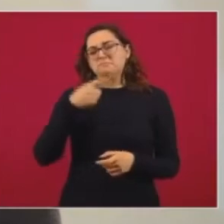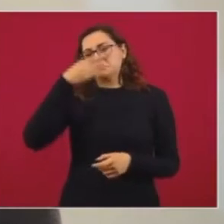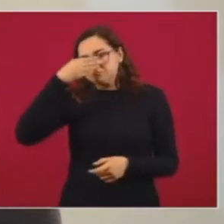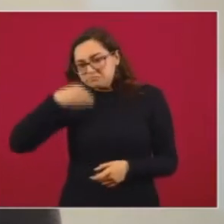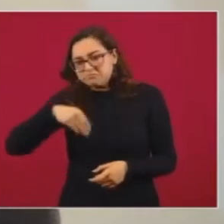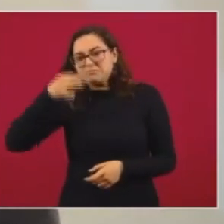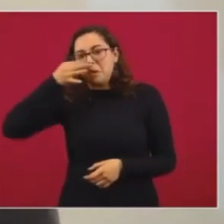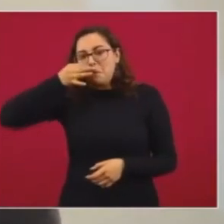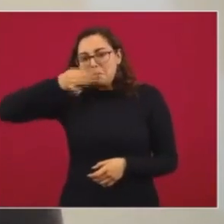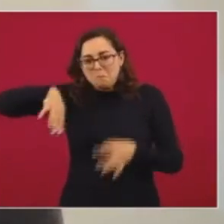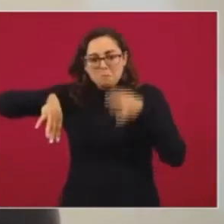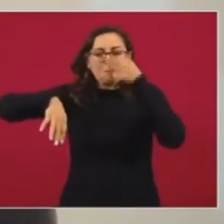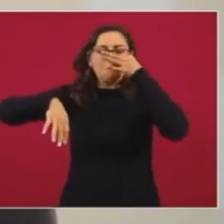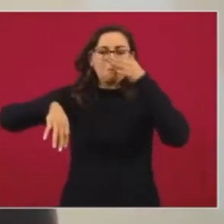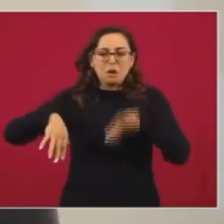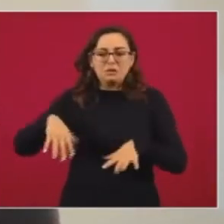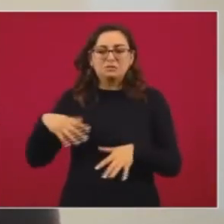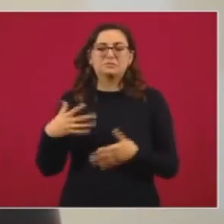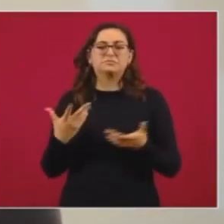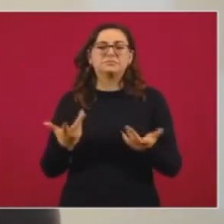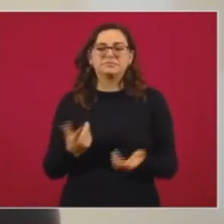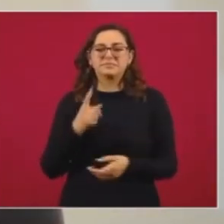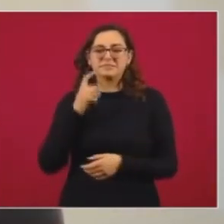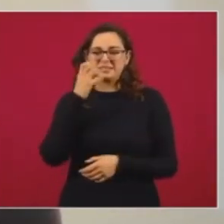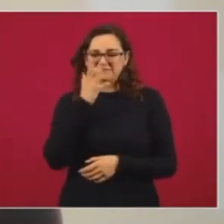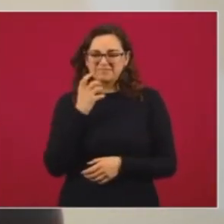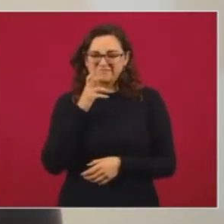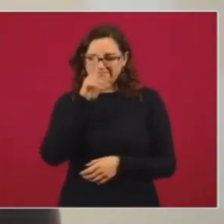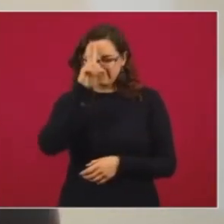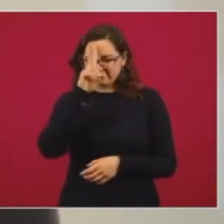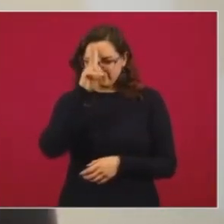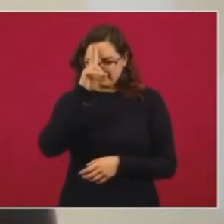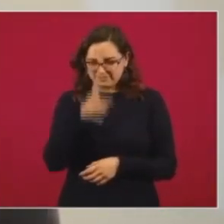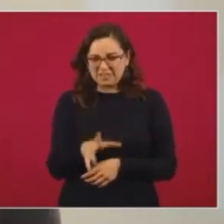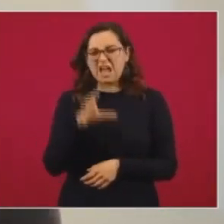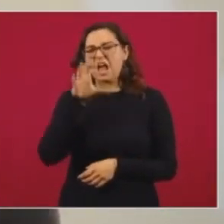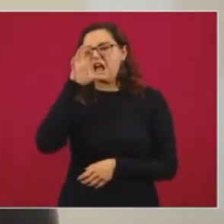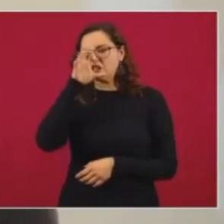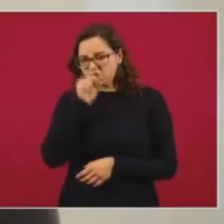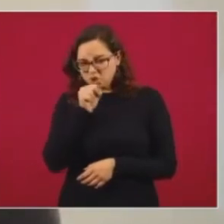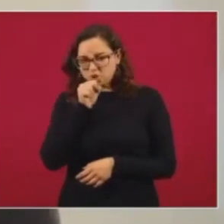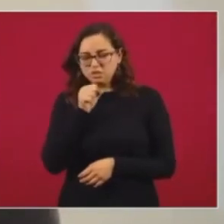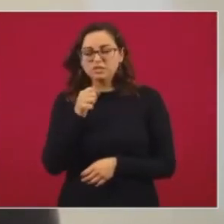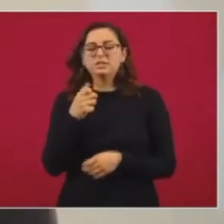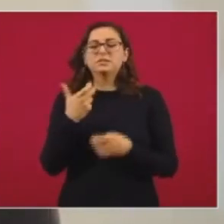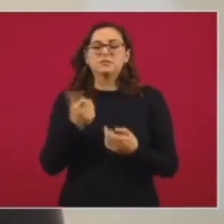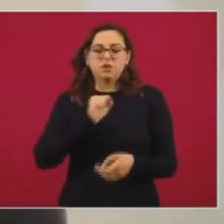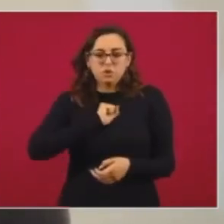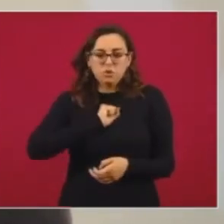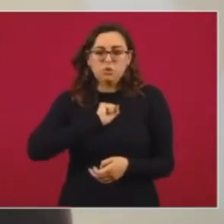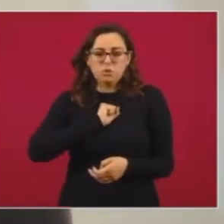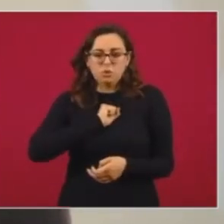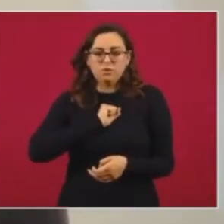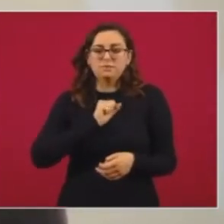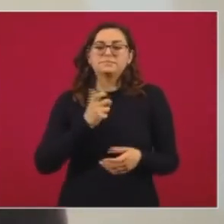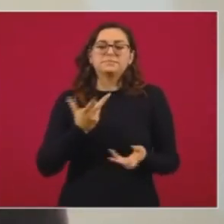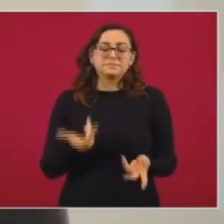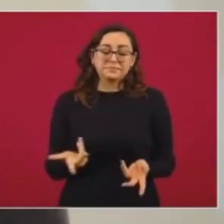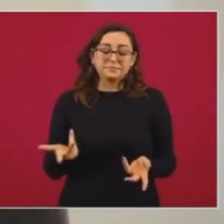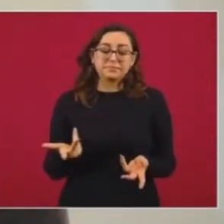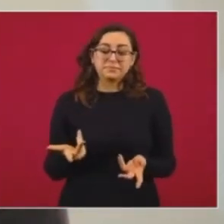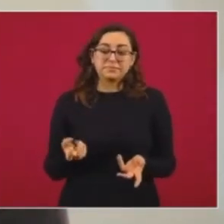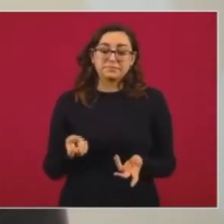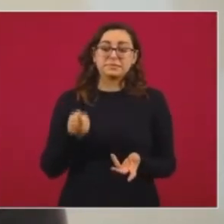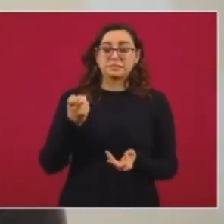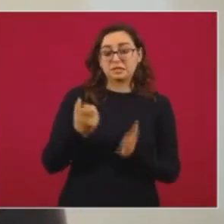las mucosidades, el escozor de la nariz, los estornudos y, lógicamente, la tos. En mayor o menor